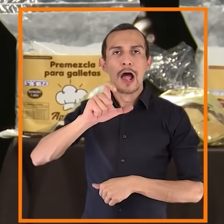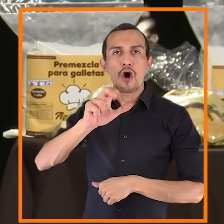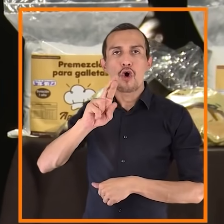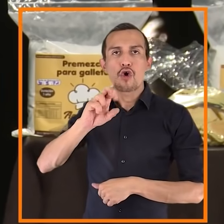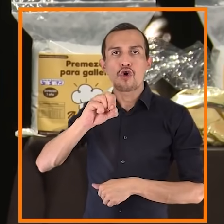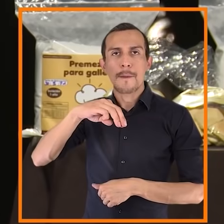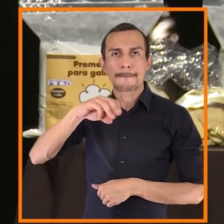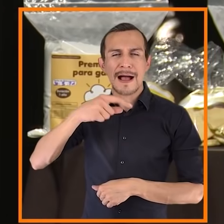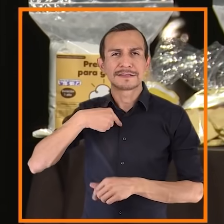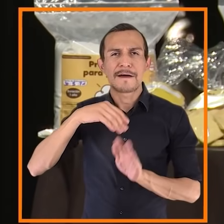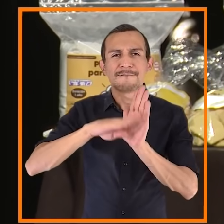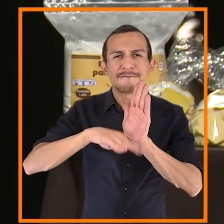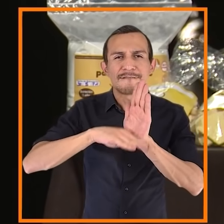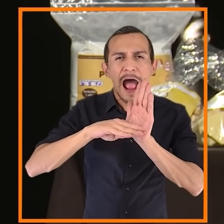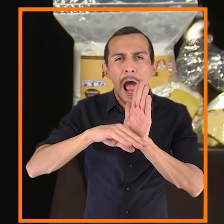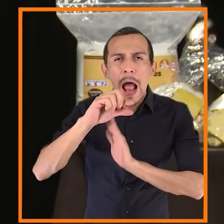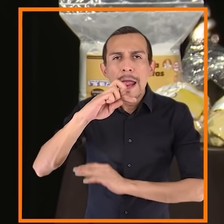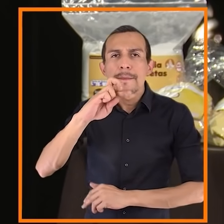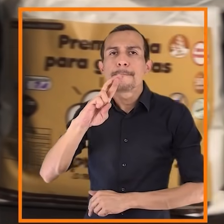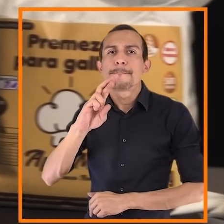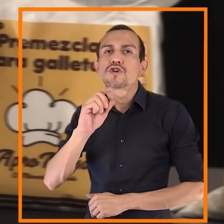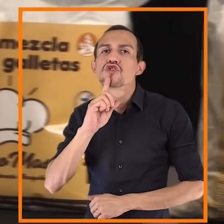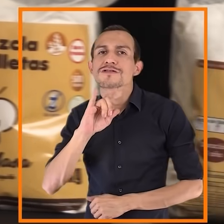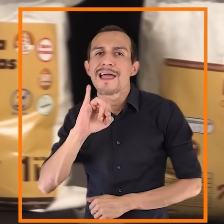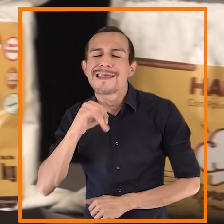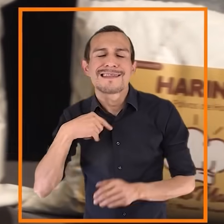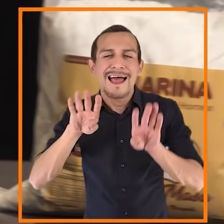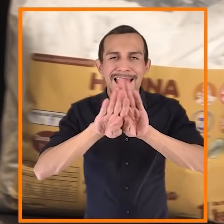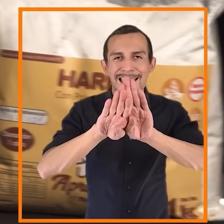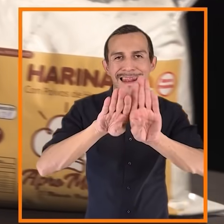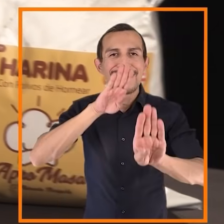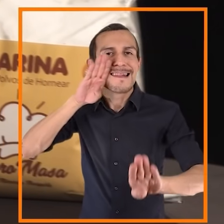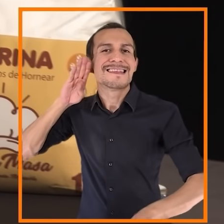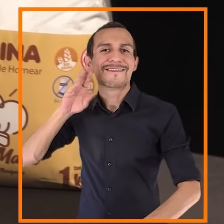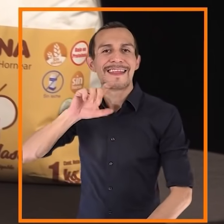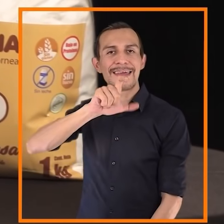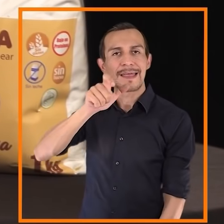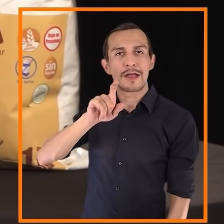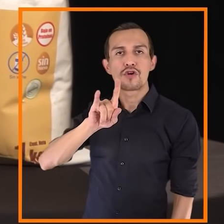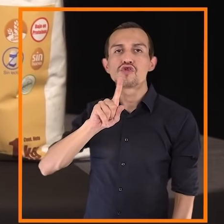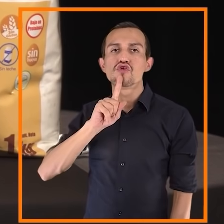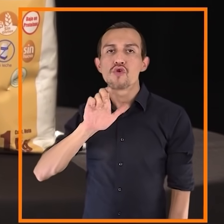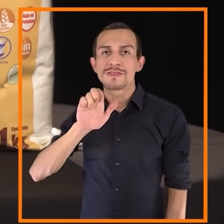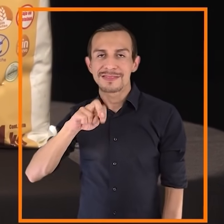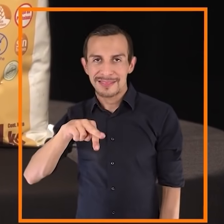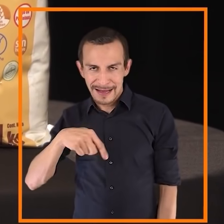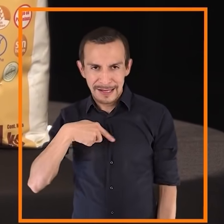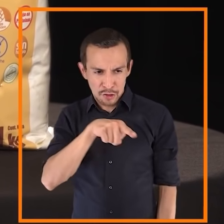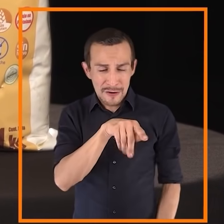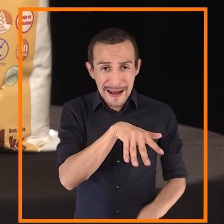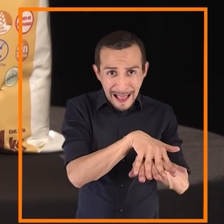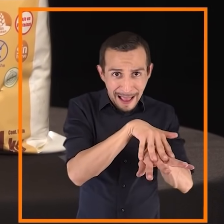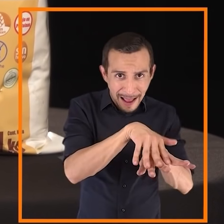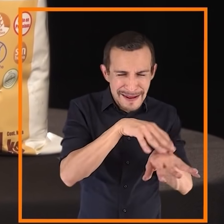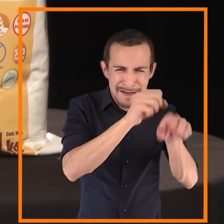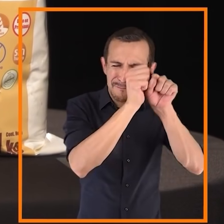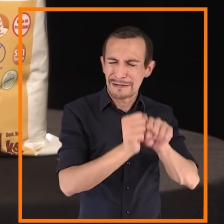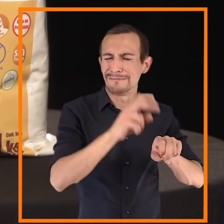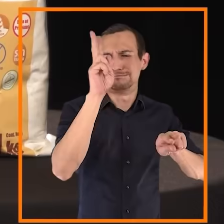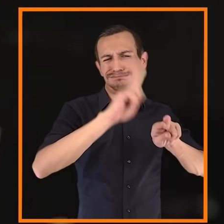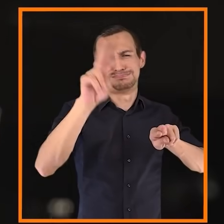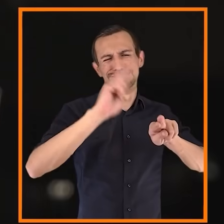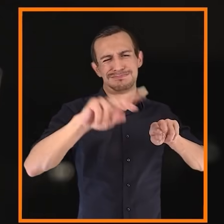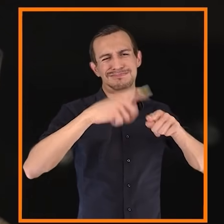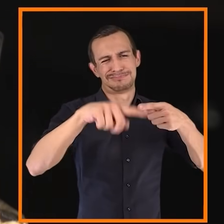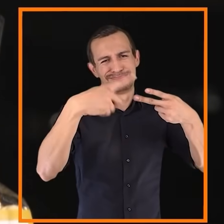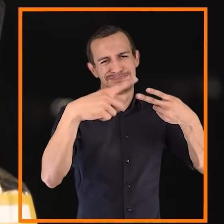APROMASA, que es muy bajita en proteína, está libre de gluten y con ella podemos hacer